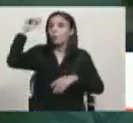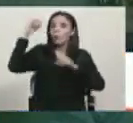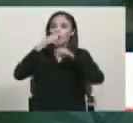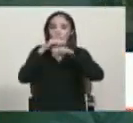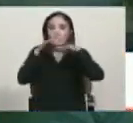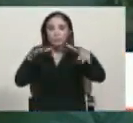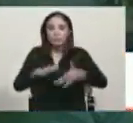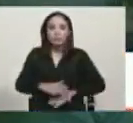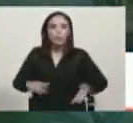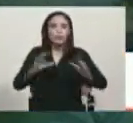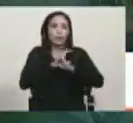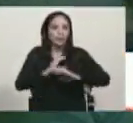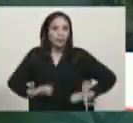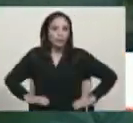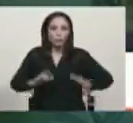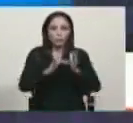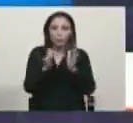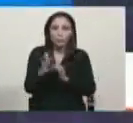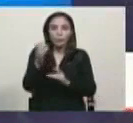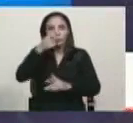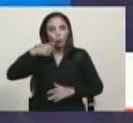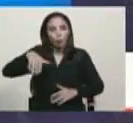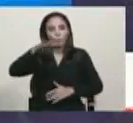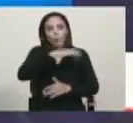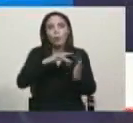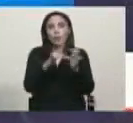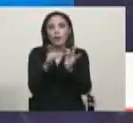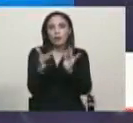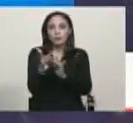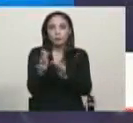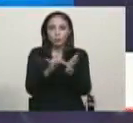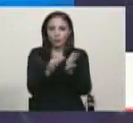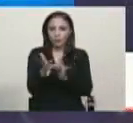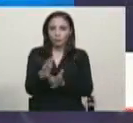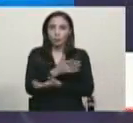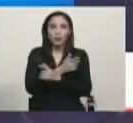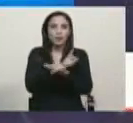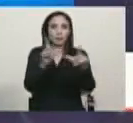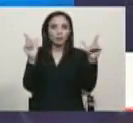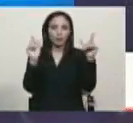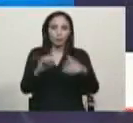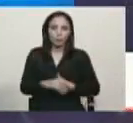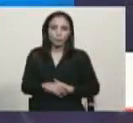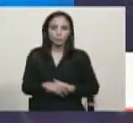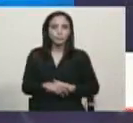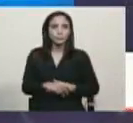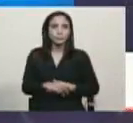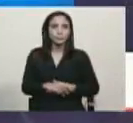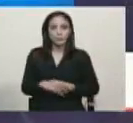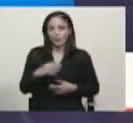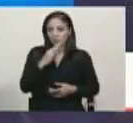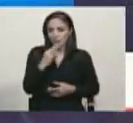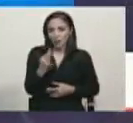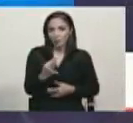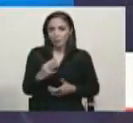del Cristo Redentor de los pueblos, de Jesús, el Cristo Liberador. Esa es la verdad.